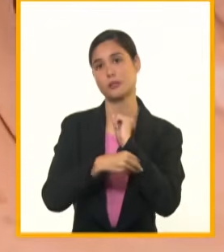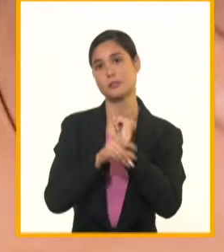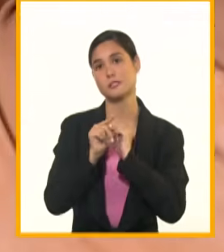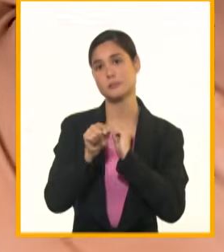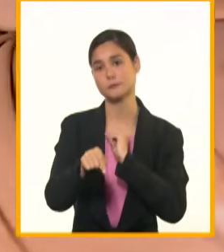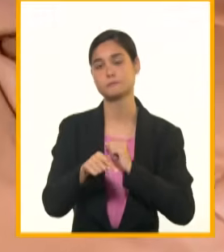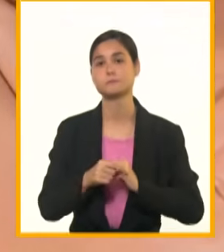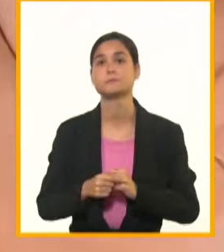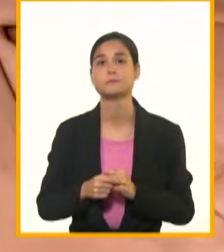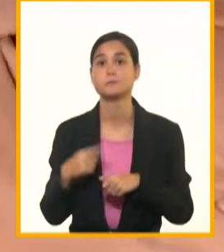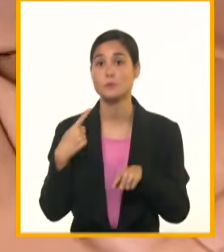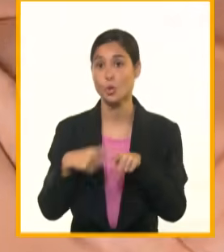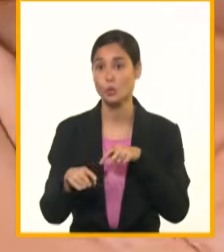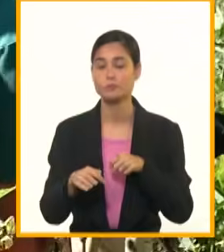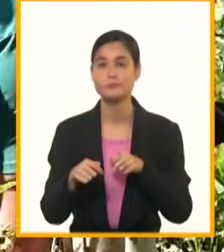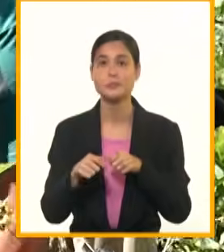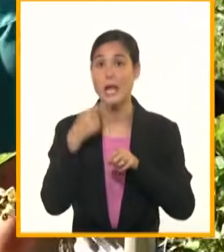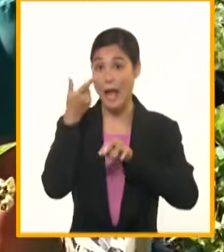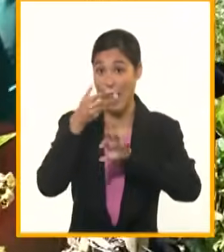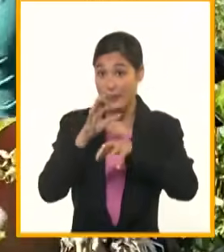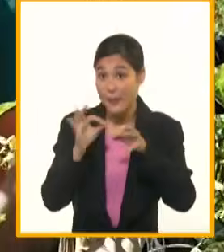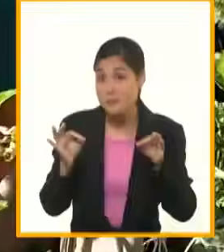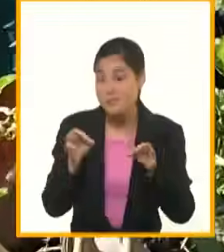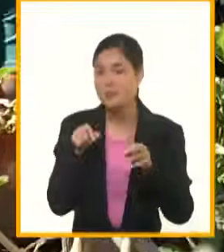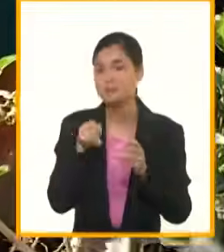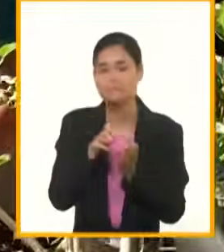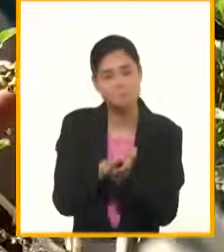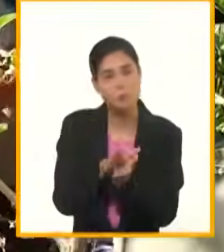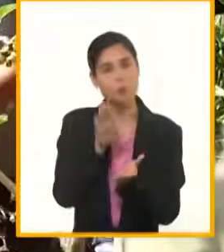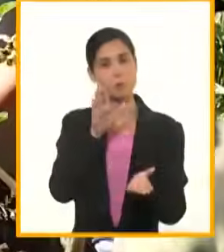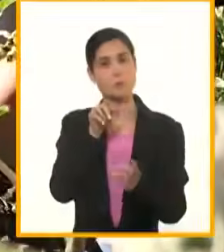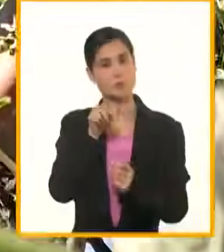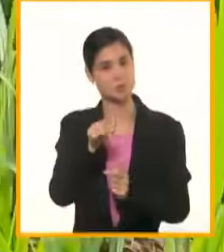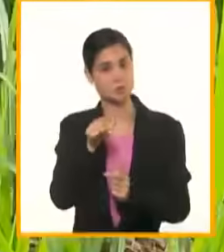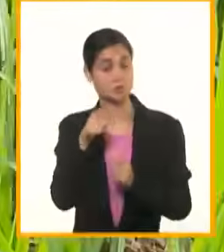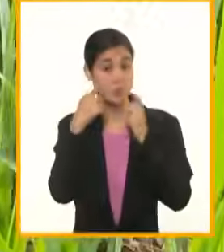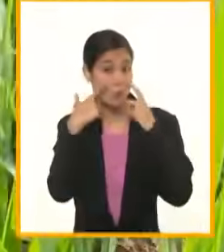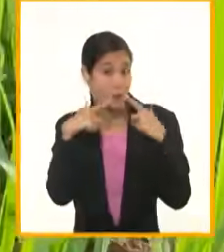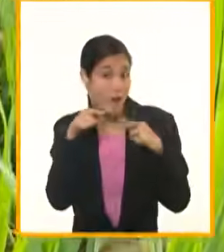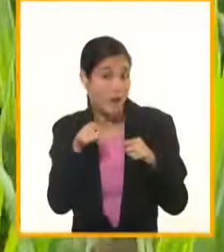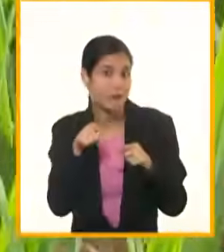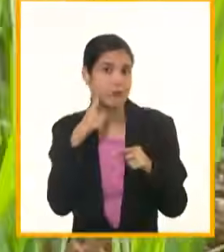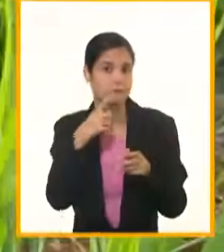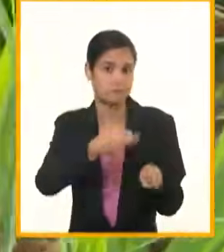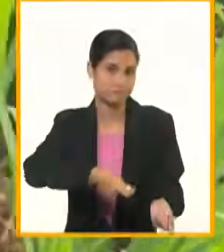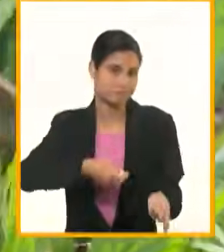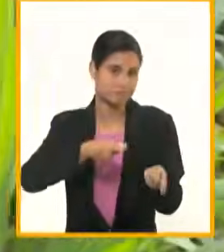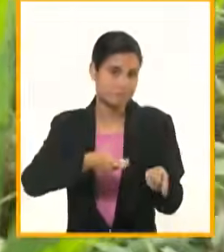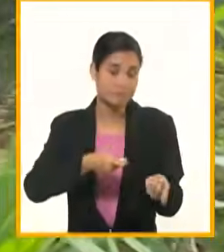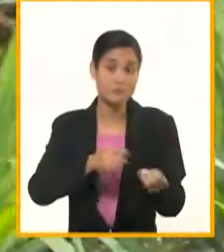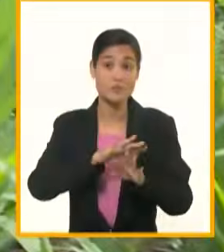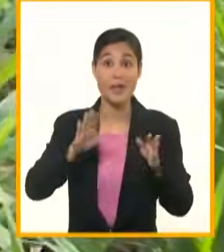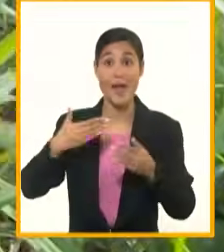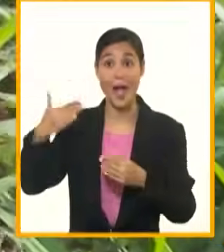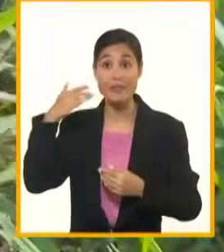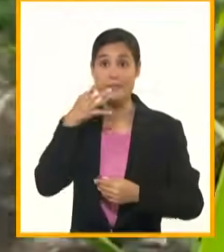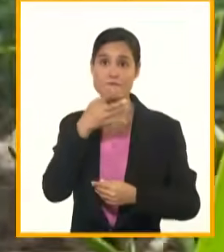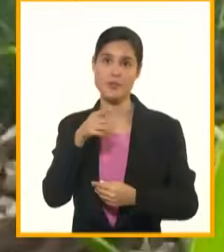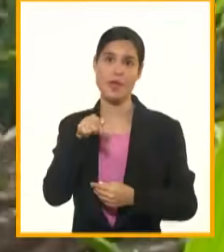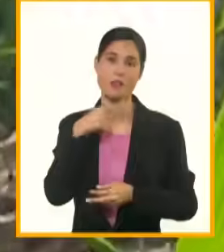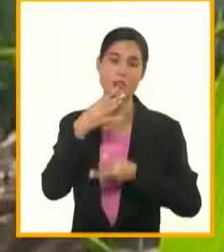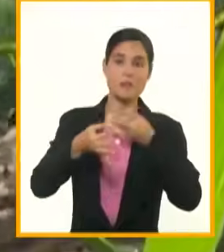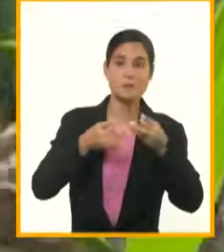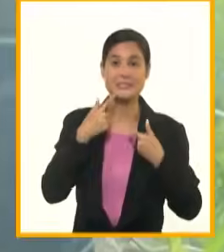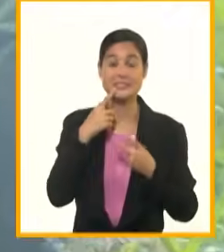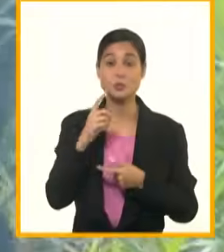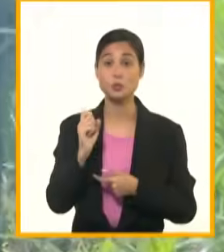Así, Artemisa reafirma una vez más su papel protagónico en la agricultura, de la cual nuestro comandante expresó que no solo alimenta al